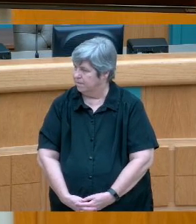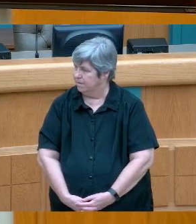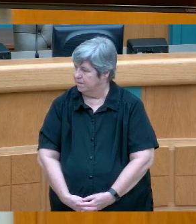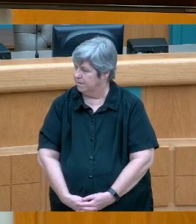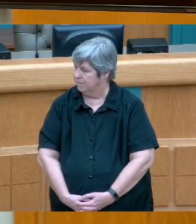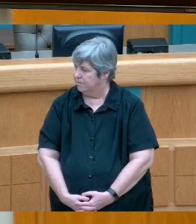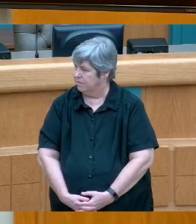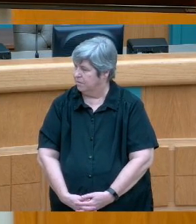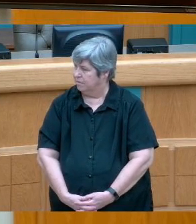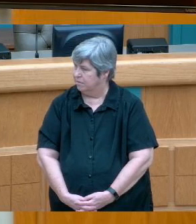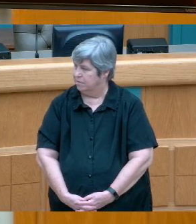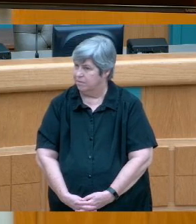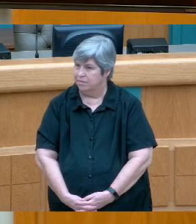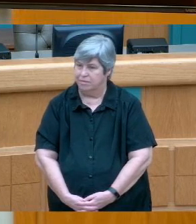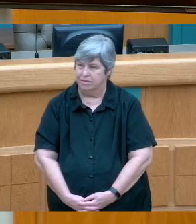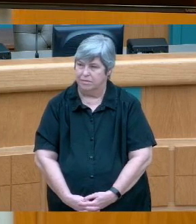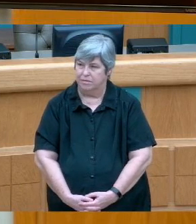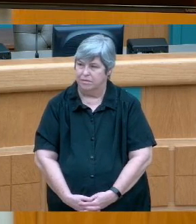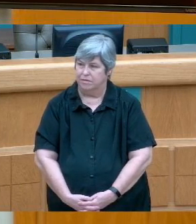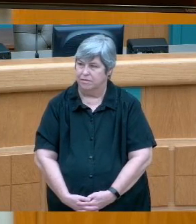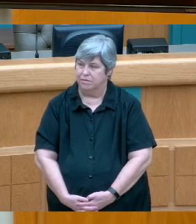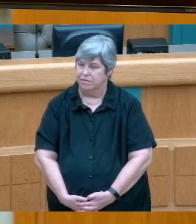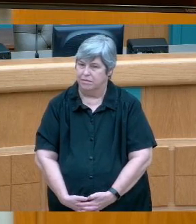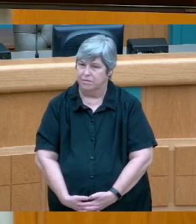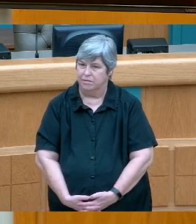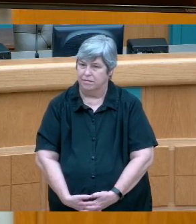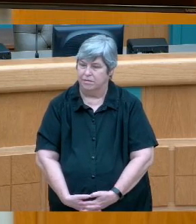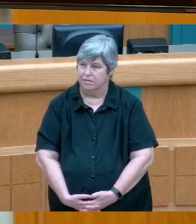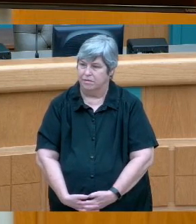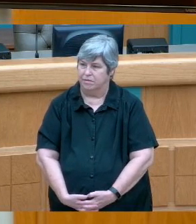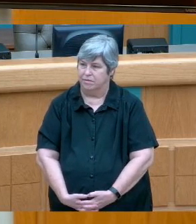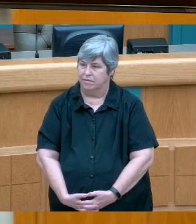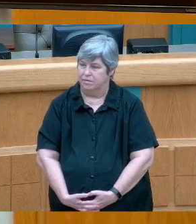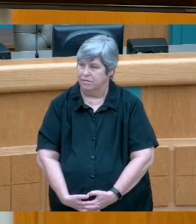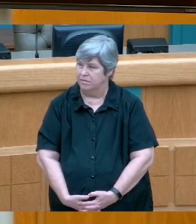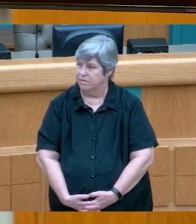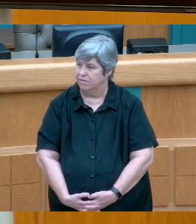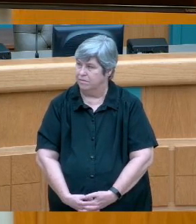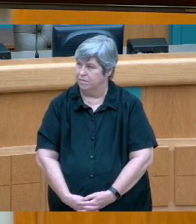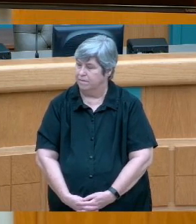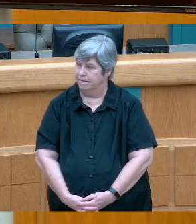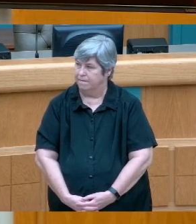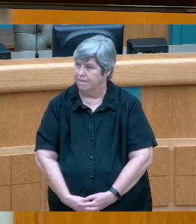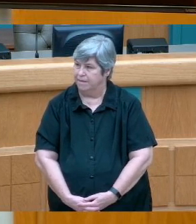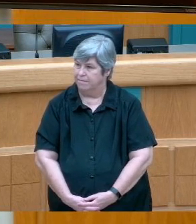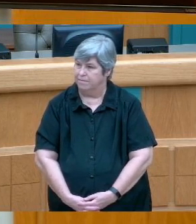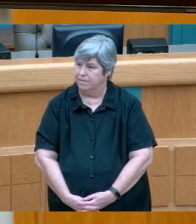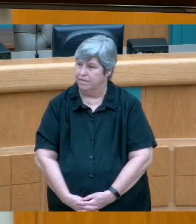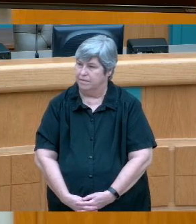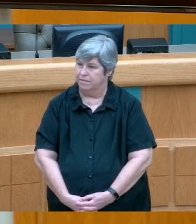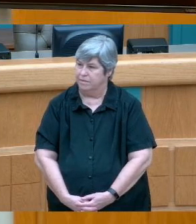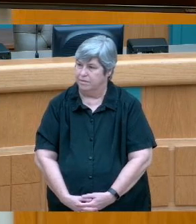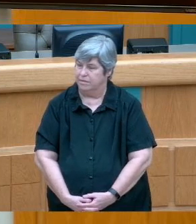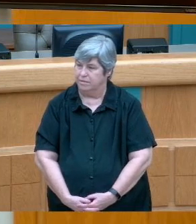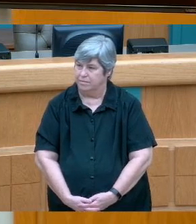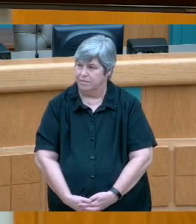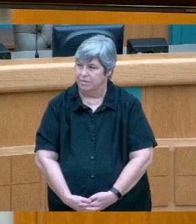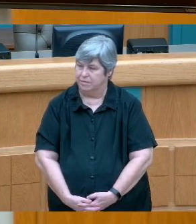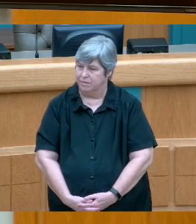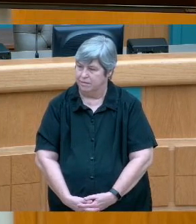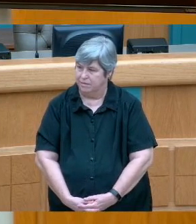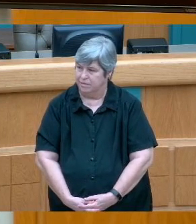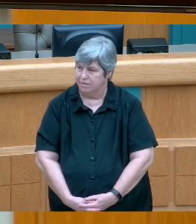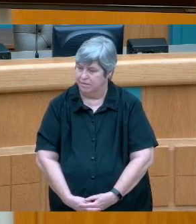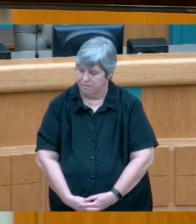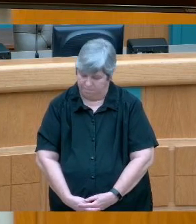Recolectado 83 especímenes durante la mañana en el autoservicio de recolección. 23 de esos especímenes han sido